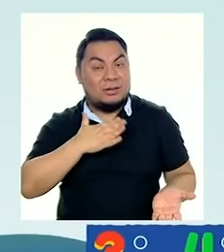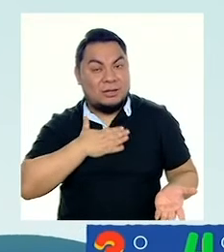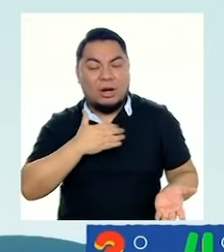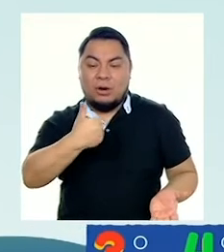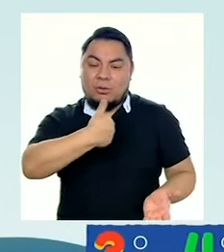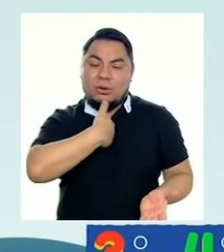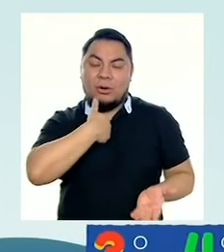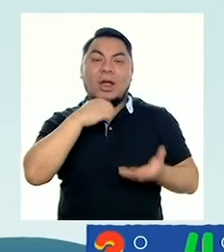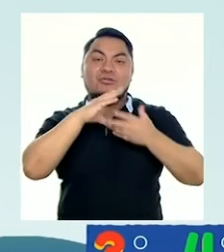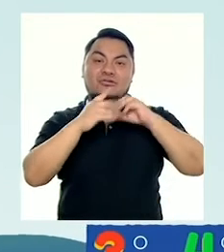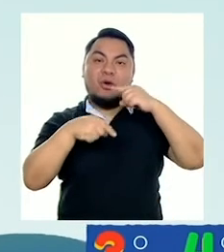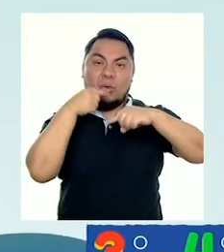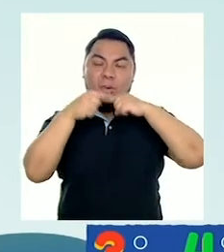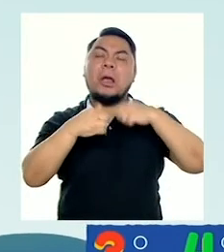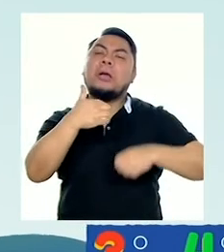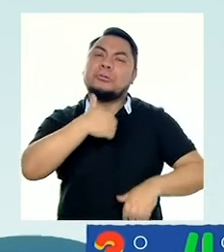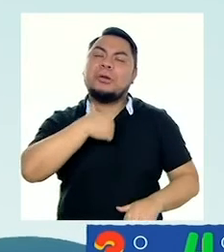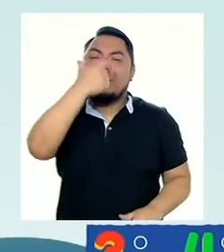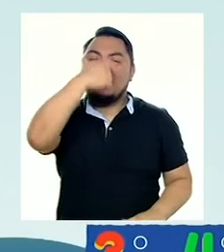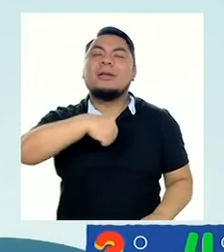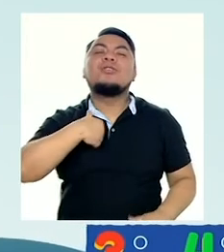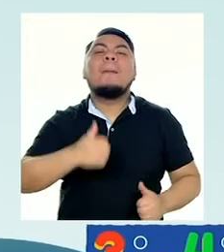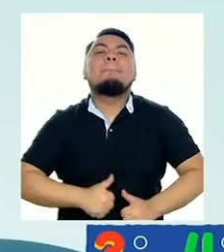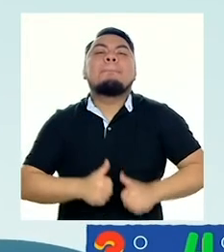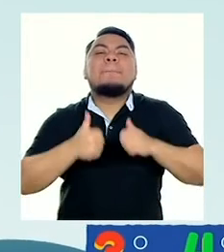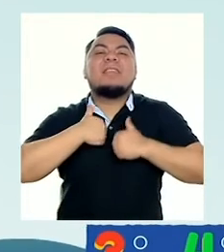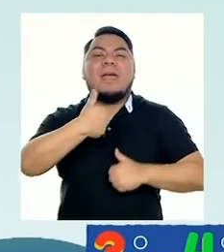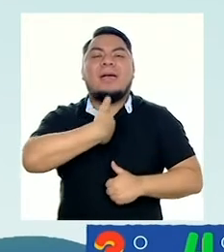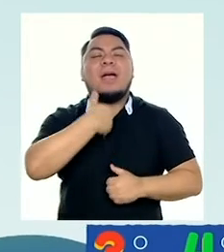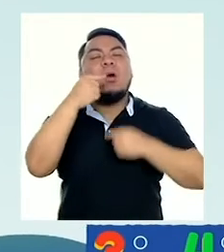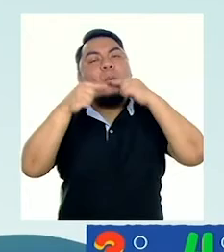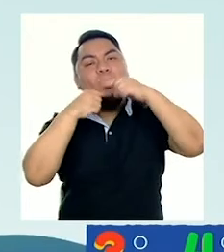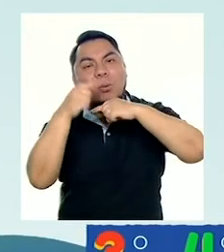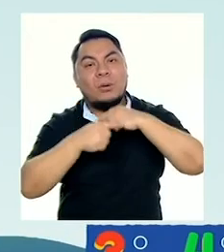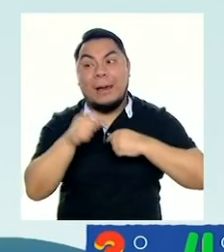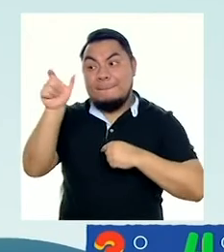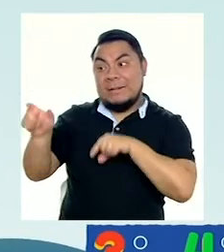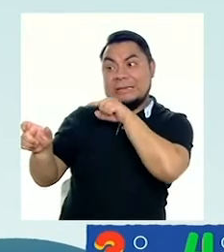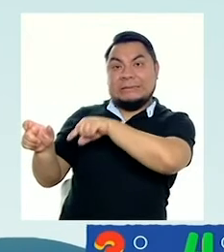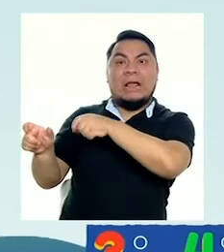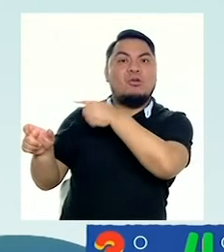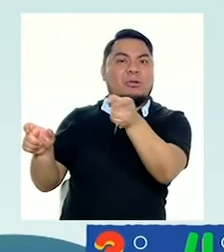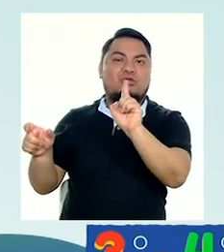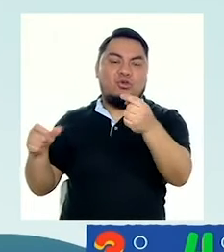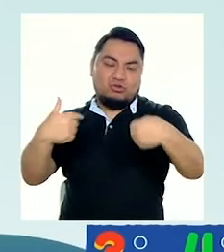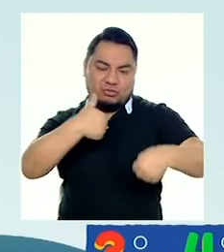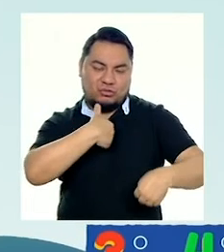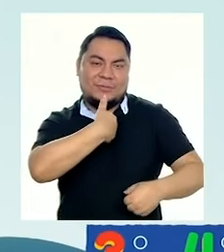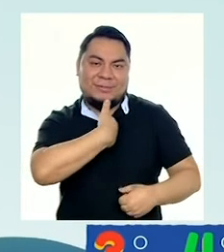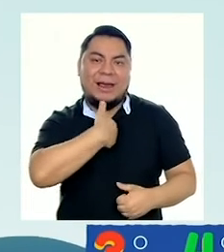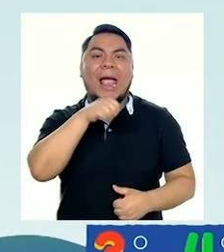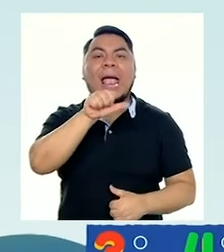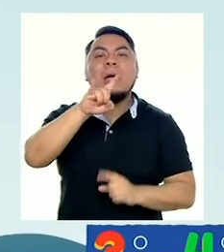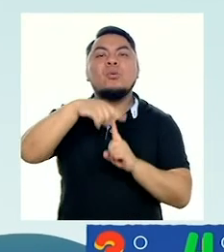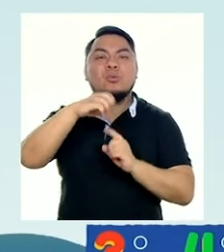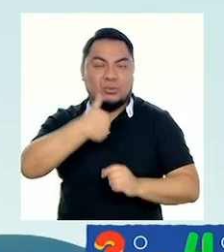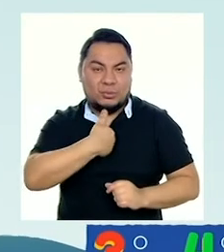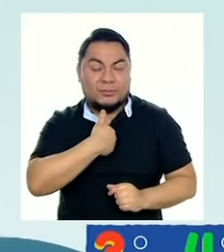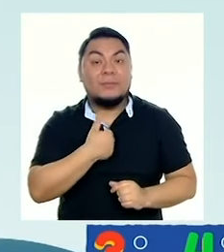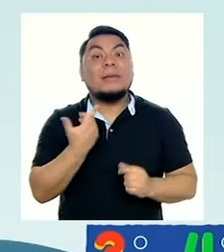mi autobiografía, yo estaría narrando mi propia vida, ¿no? Alguien más. Tanto la biografía como